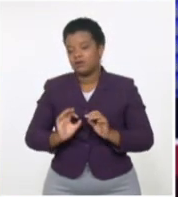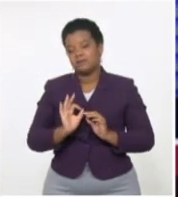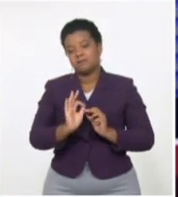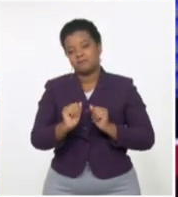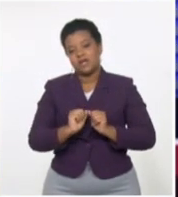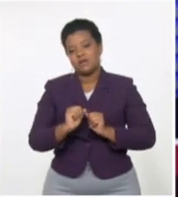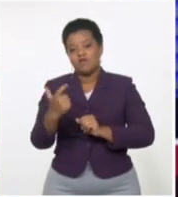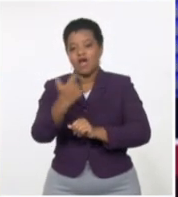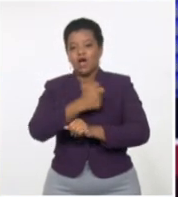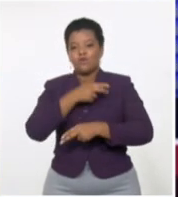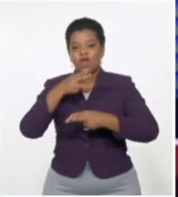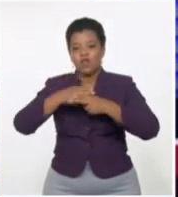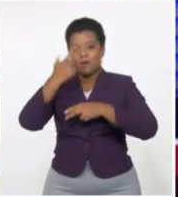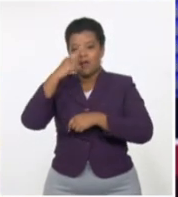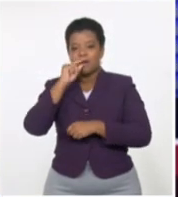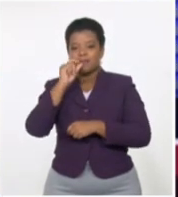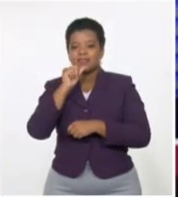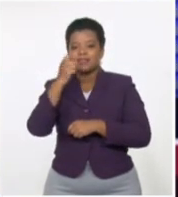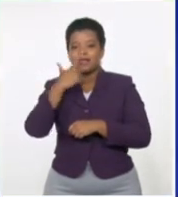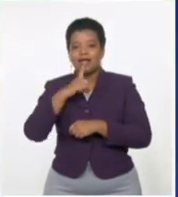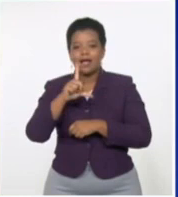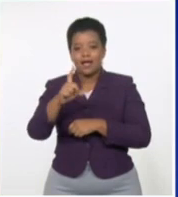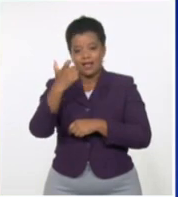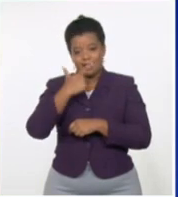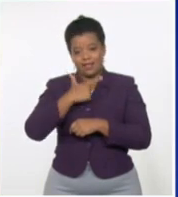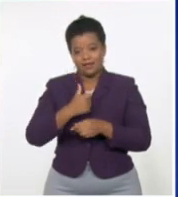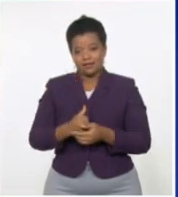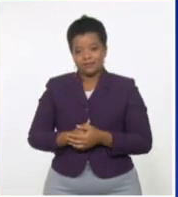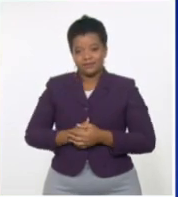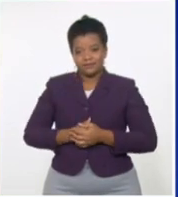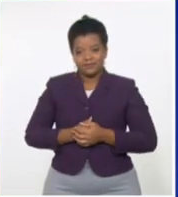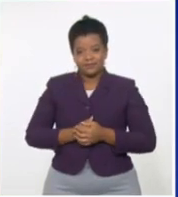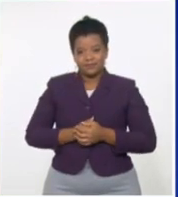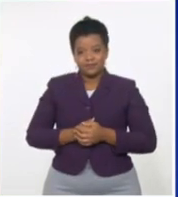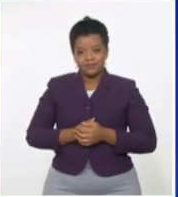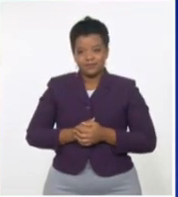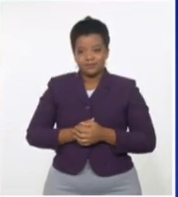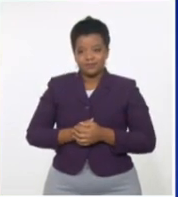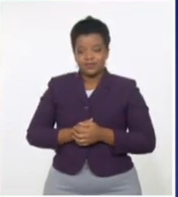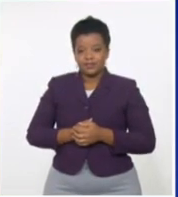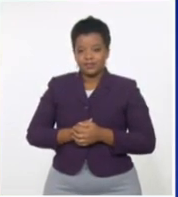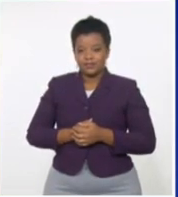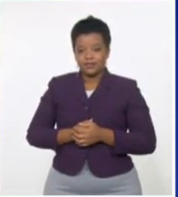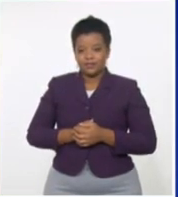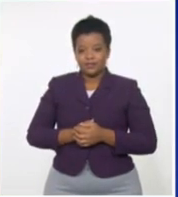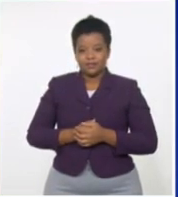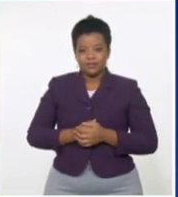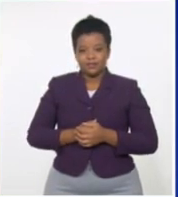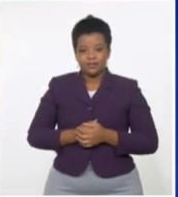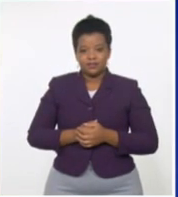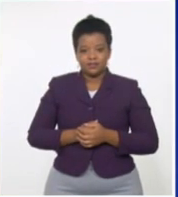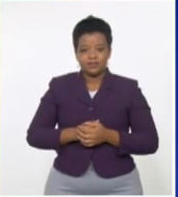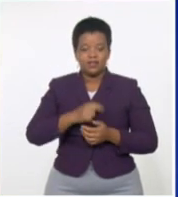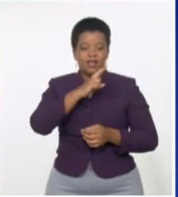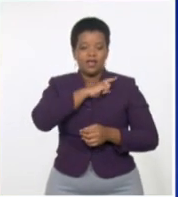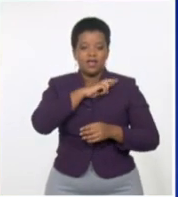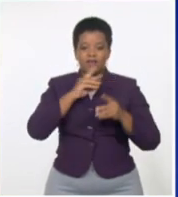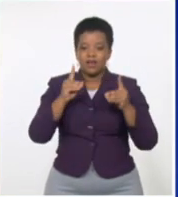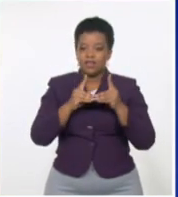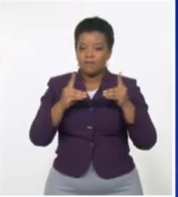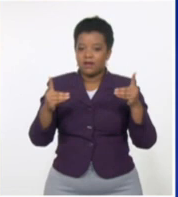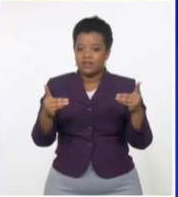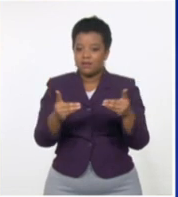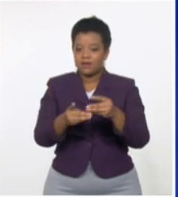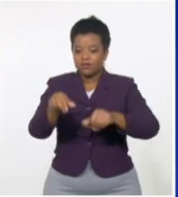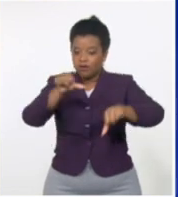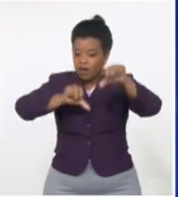candidato vacunal Abdala, pero quien es doctora también en el Instituto de Medicina Tropical, jefa del Departamento de los Laboratorios de